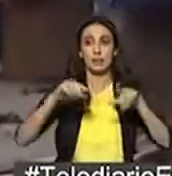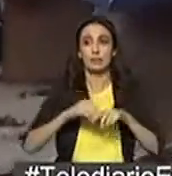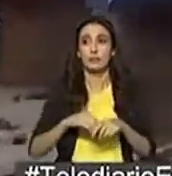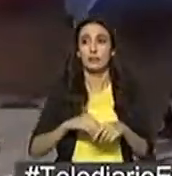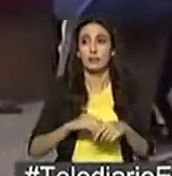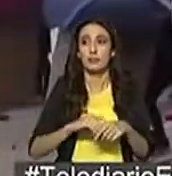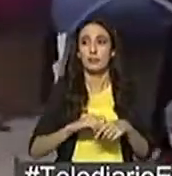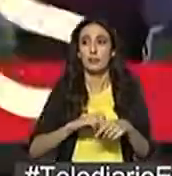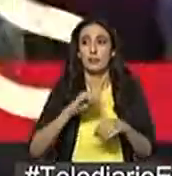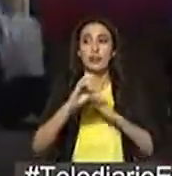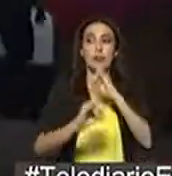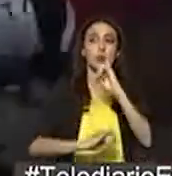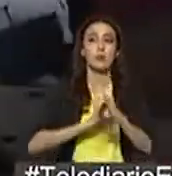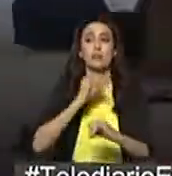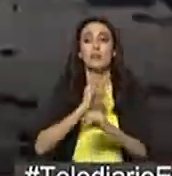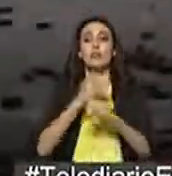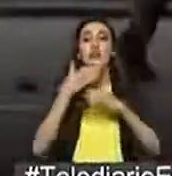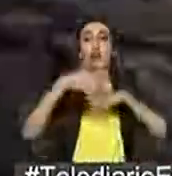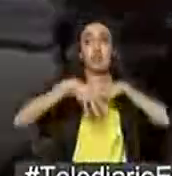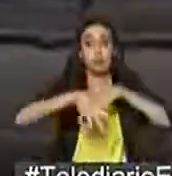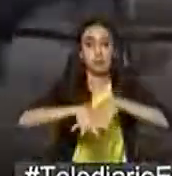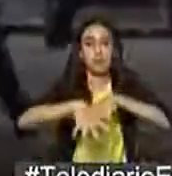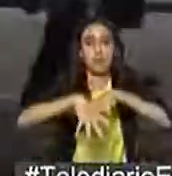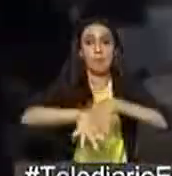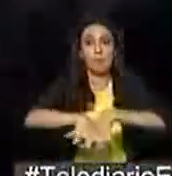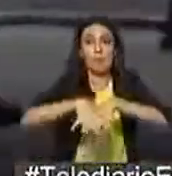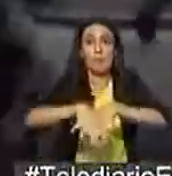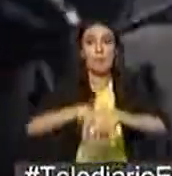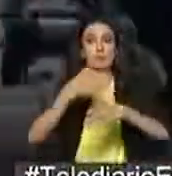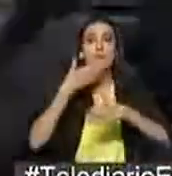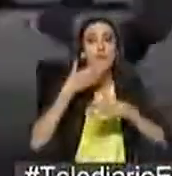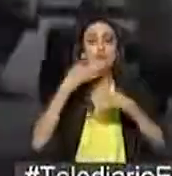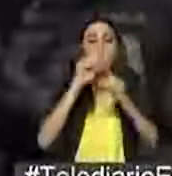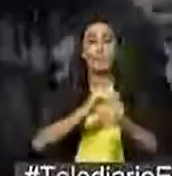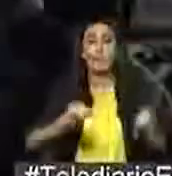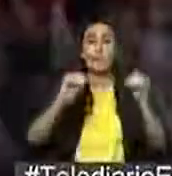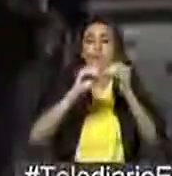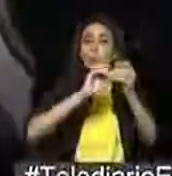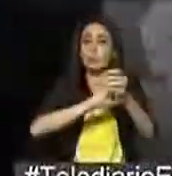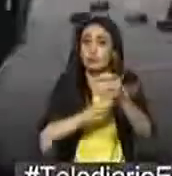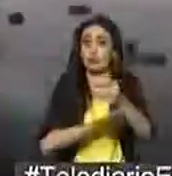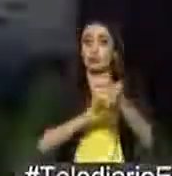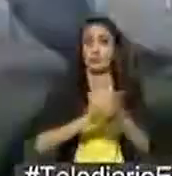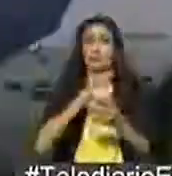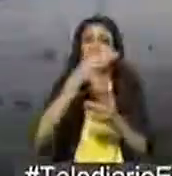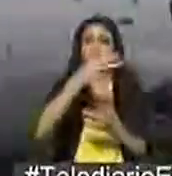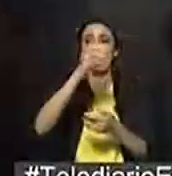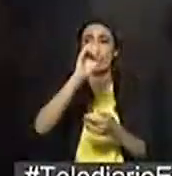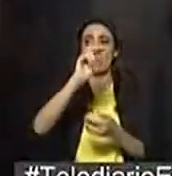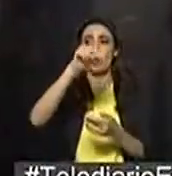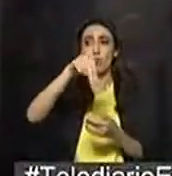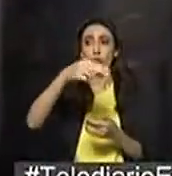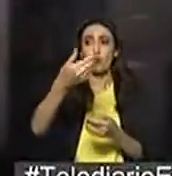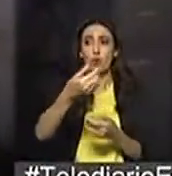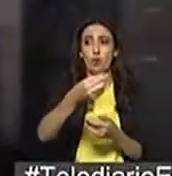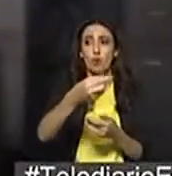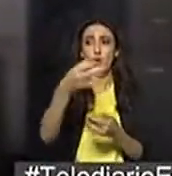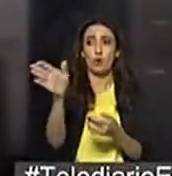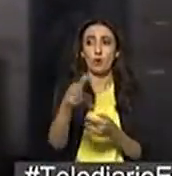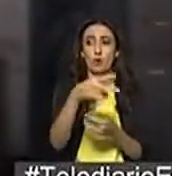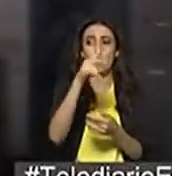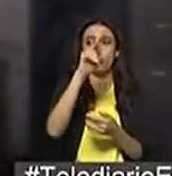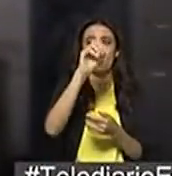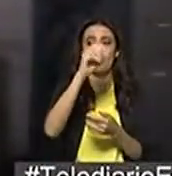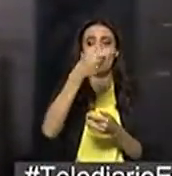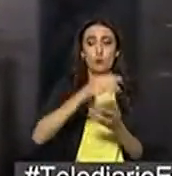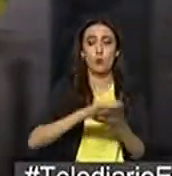En lo internacional, las protestas se intensifican en Hong Kong ante los próximos comicios. Ese fin de semana se registró el primer